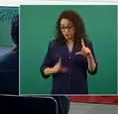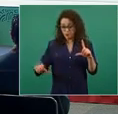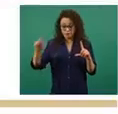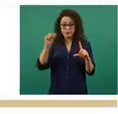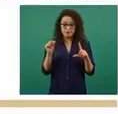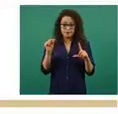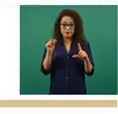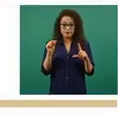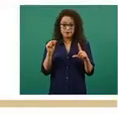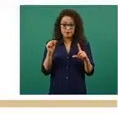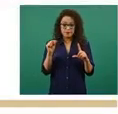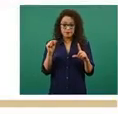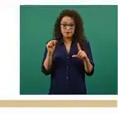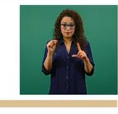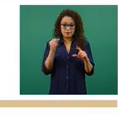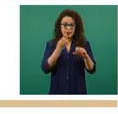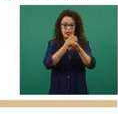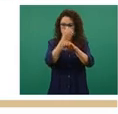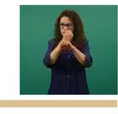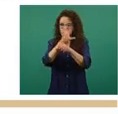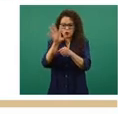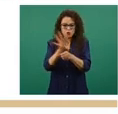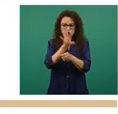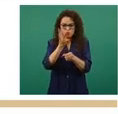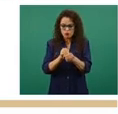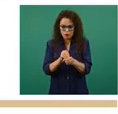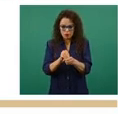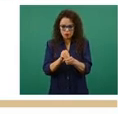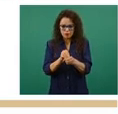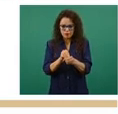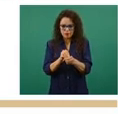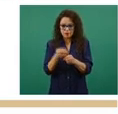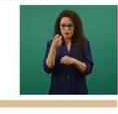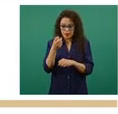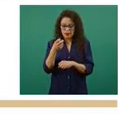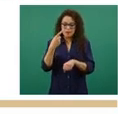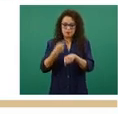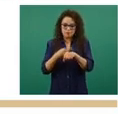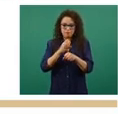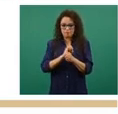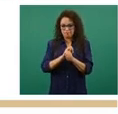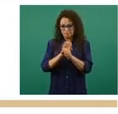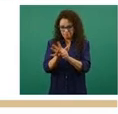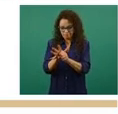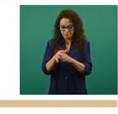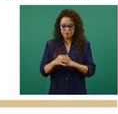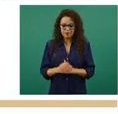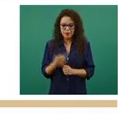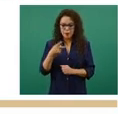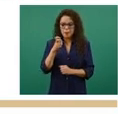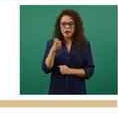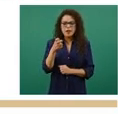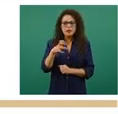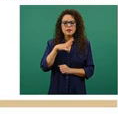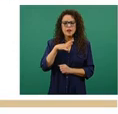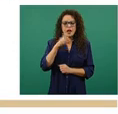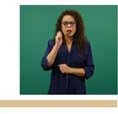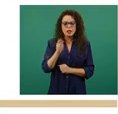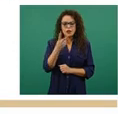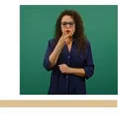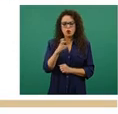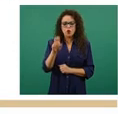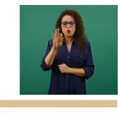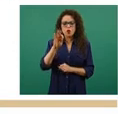en todo el país, en nuestra República Mexicana, pero a su vez, esta gráfica está constituida por más de las